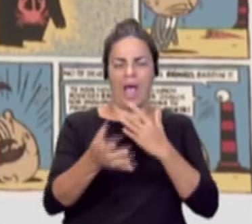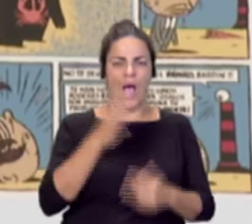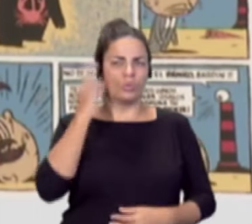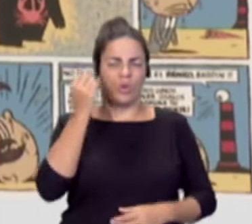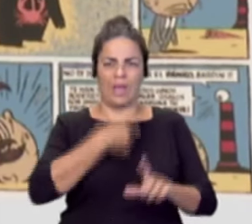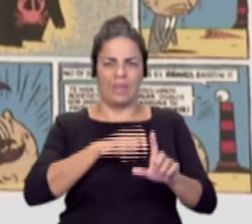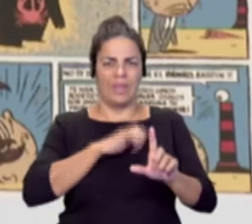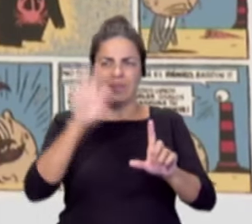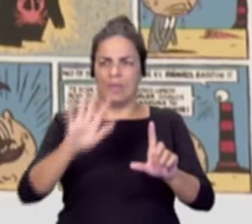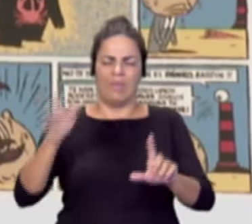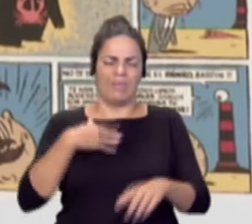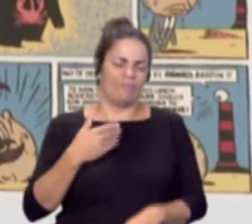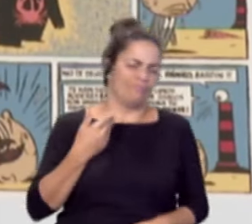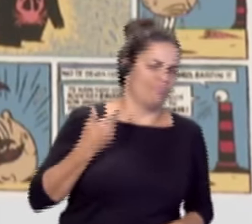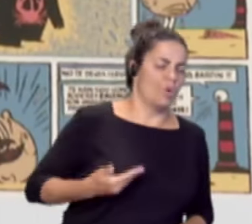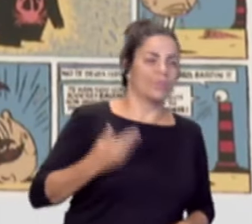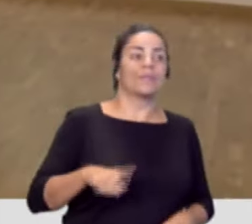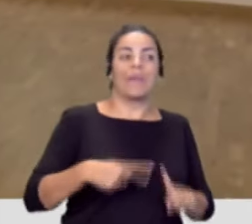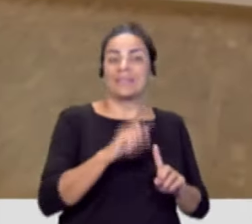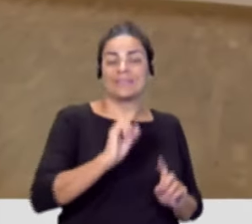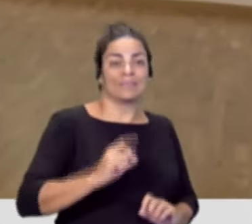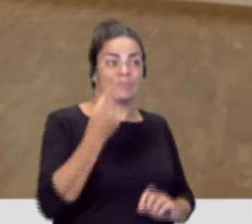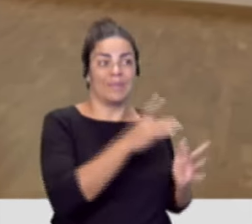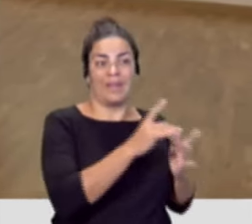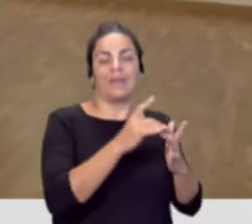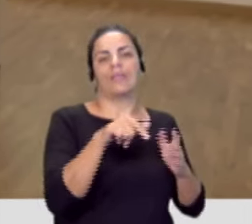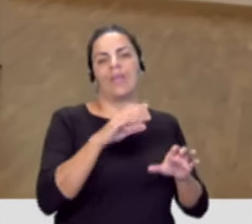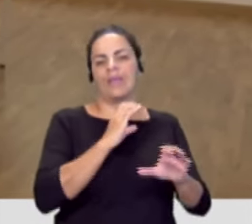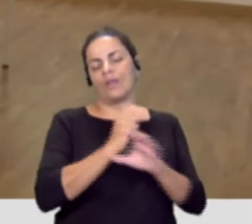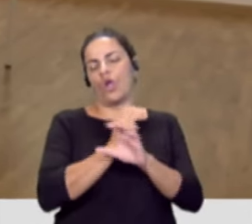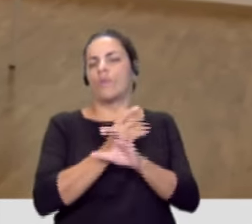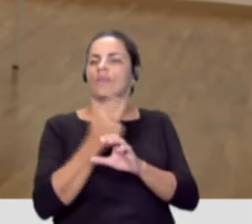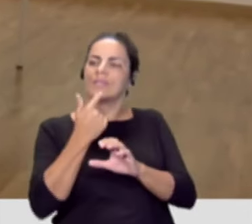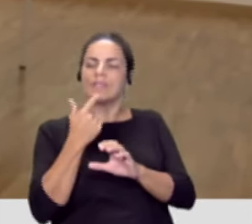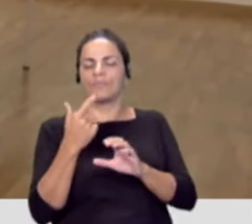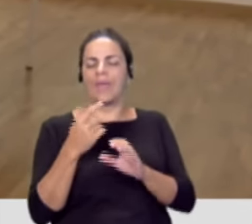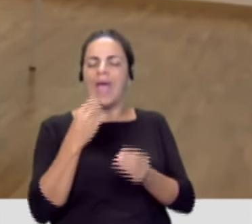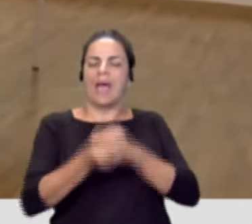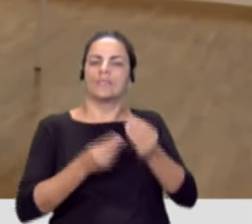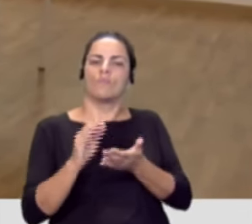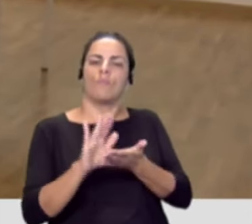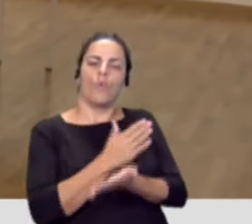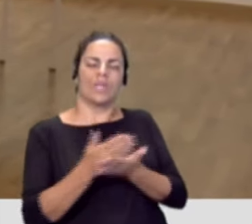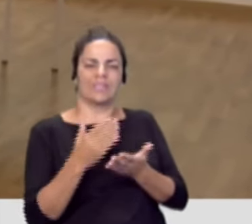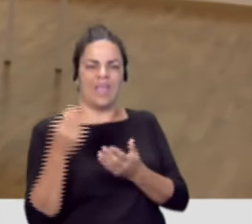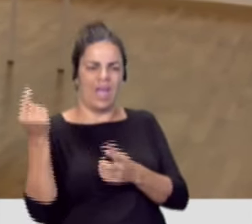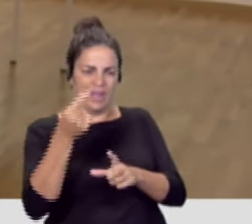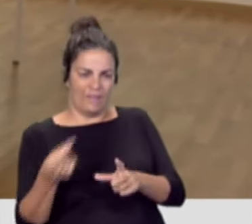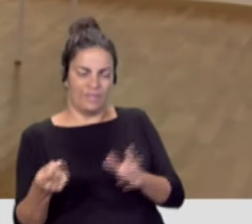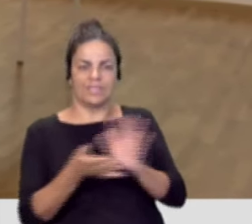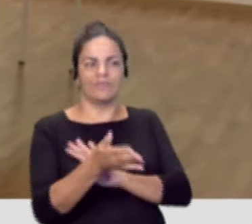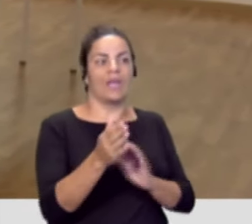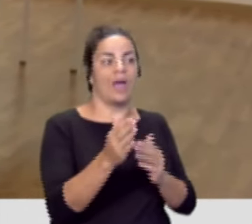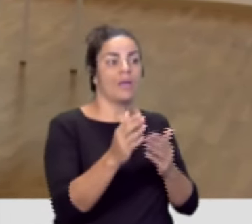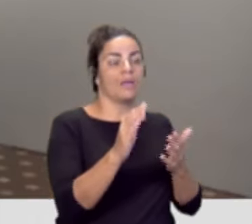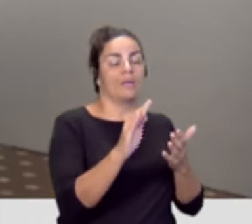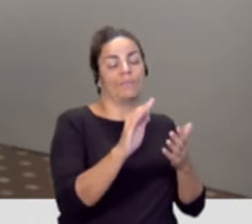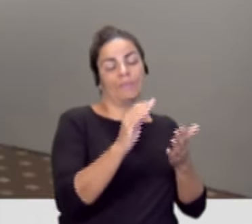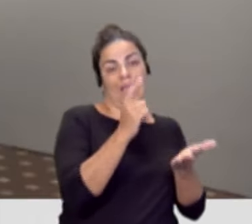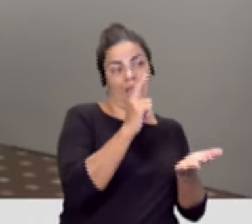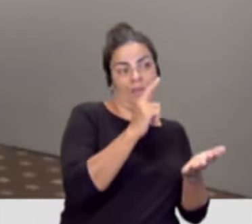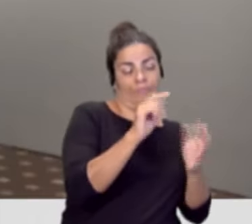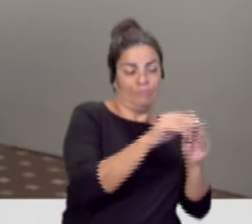de un género dentro del cómic que se llama la poesía gráfica, que es esa adaptación de obras literarias y también de poemas en las que se ha